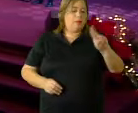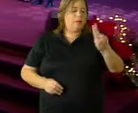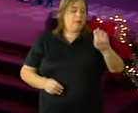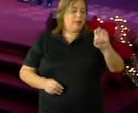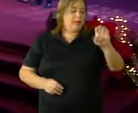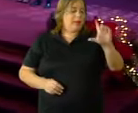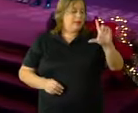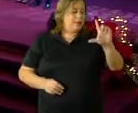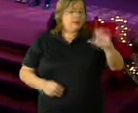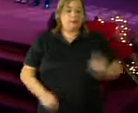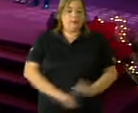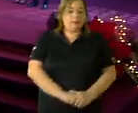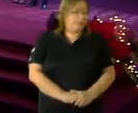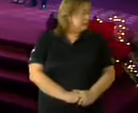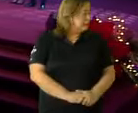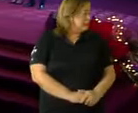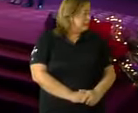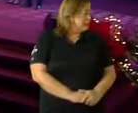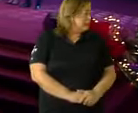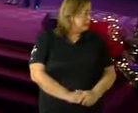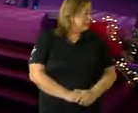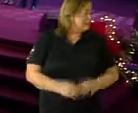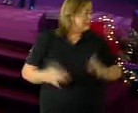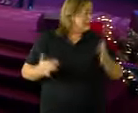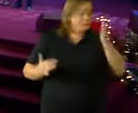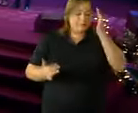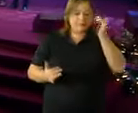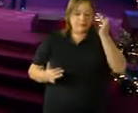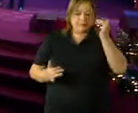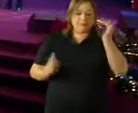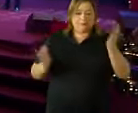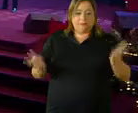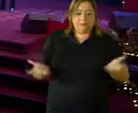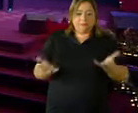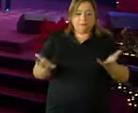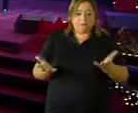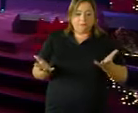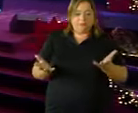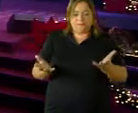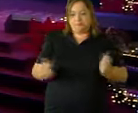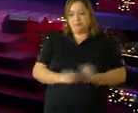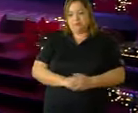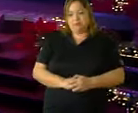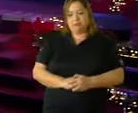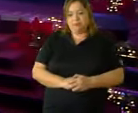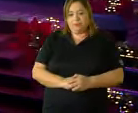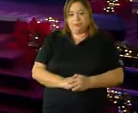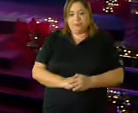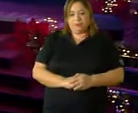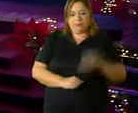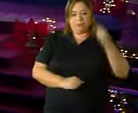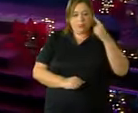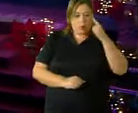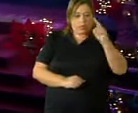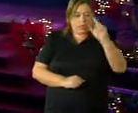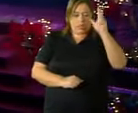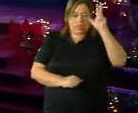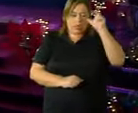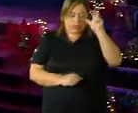evangelista del Señor, ministro del Señor, Dios te entregó Gardenia. Era el campus más reciente. ¿Qué